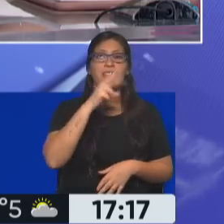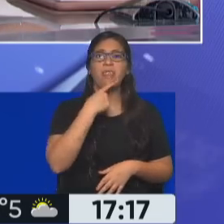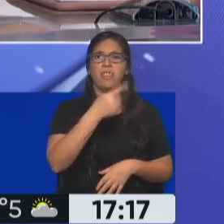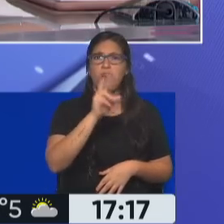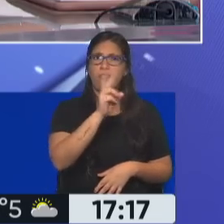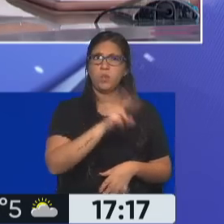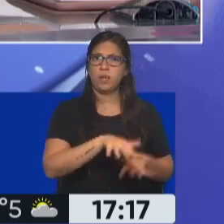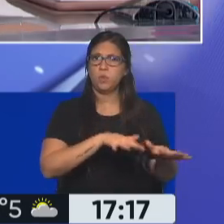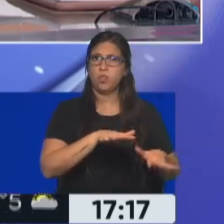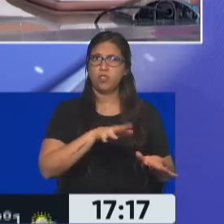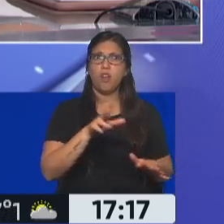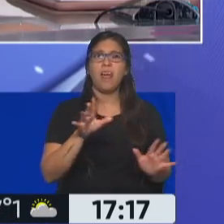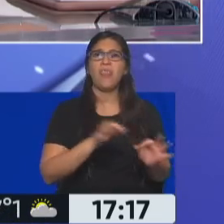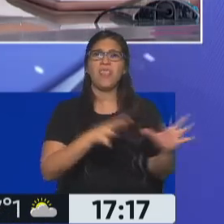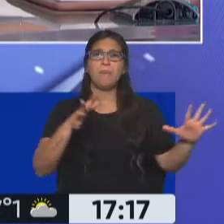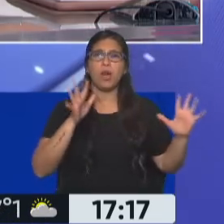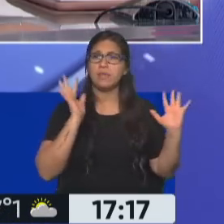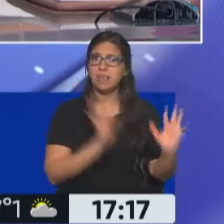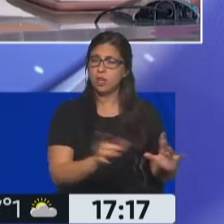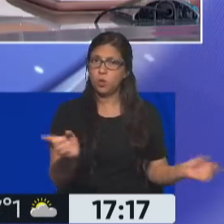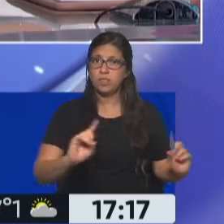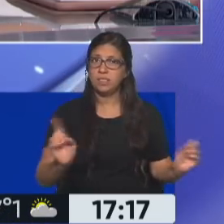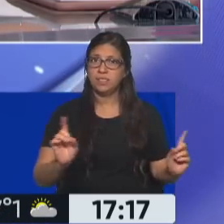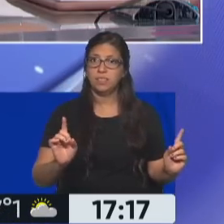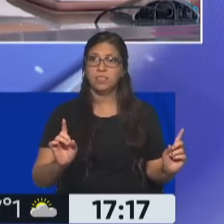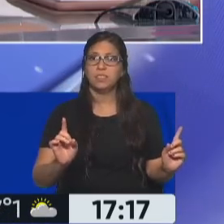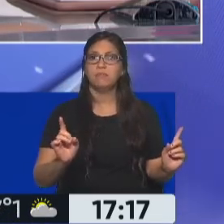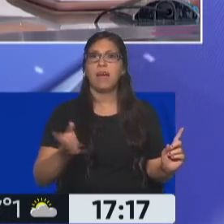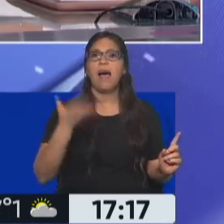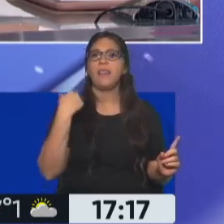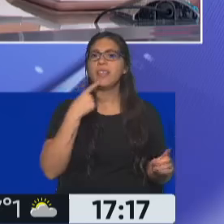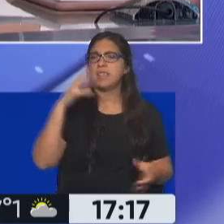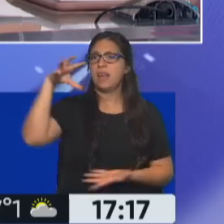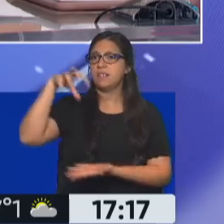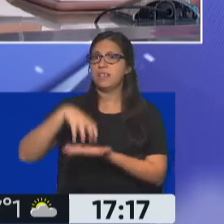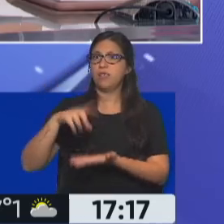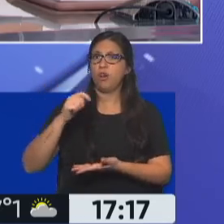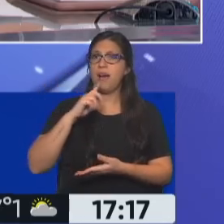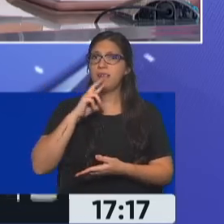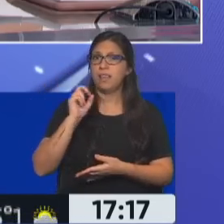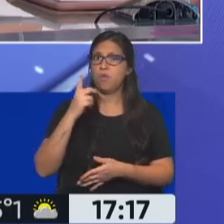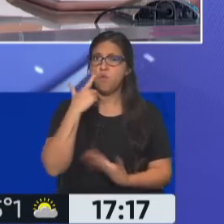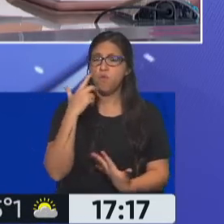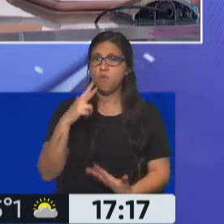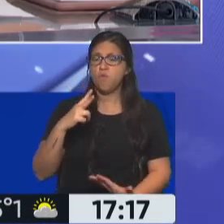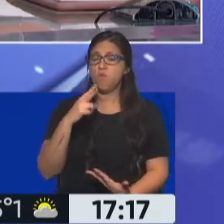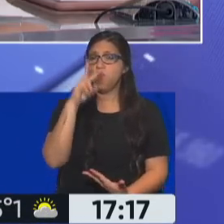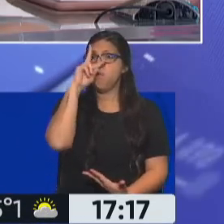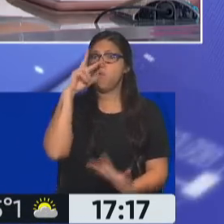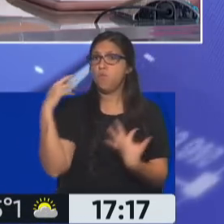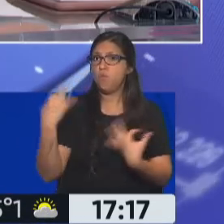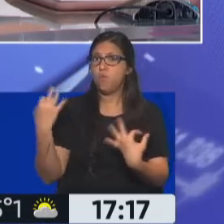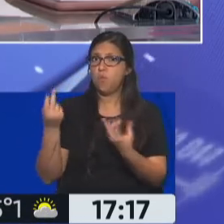en Venezuela, un centro que el propio gobierno hablaba del prestigio que tiene y que justamente cuando saca este informe el gobierno, bueno,